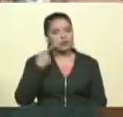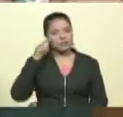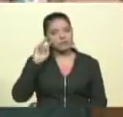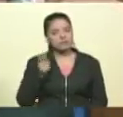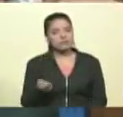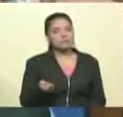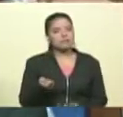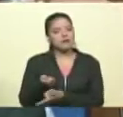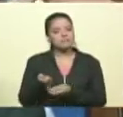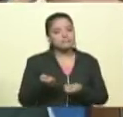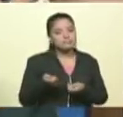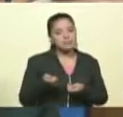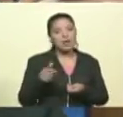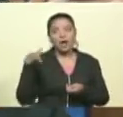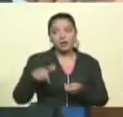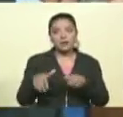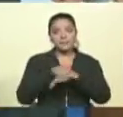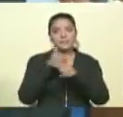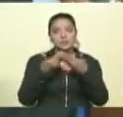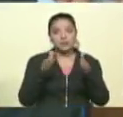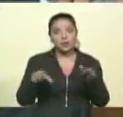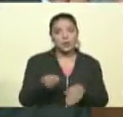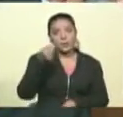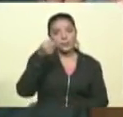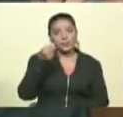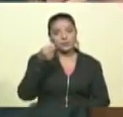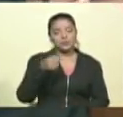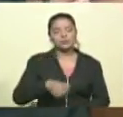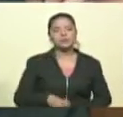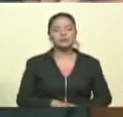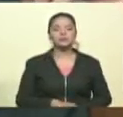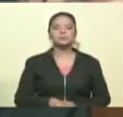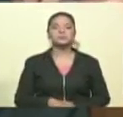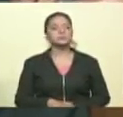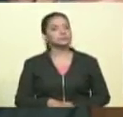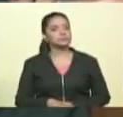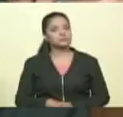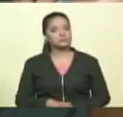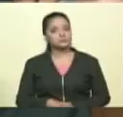Público, asociado al bufete de Parra Saluso, ¿verdad?